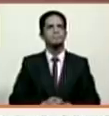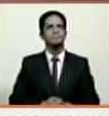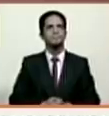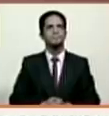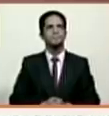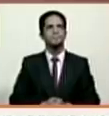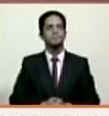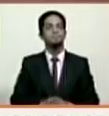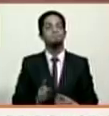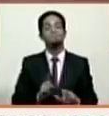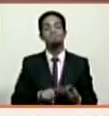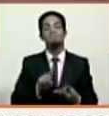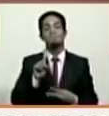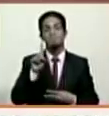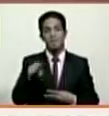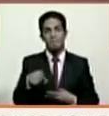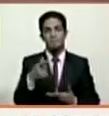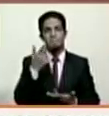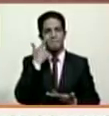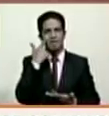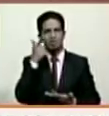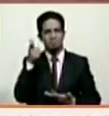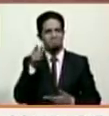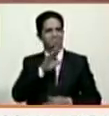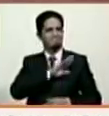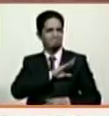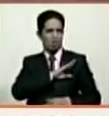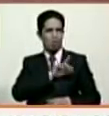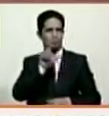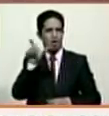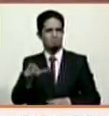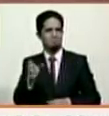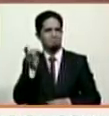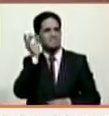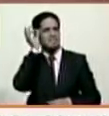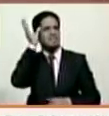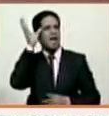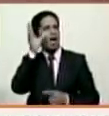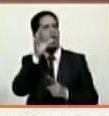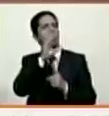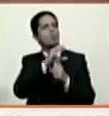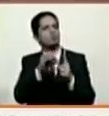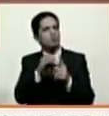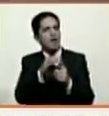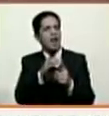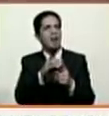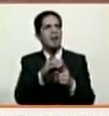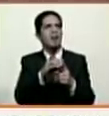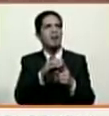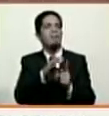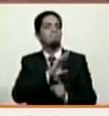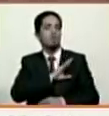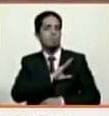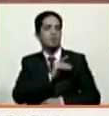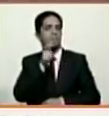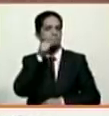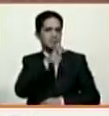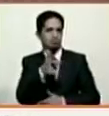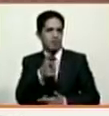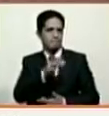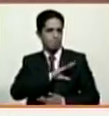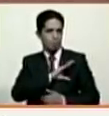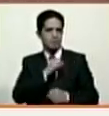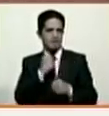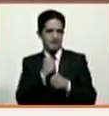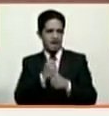vista también de esa hermosa iniciativa cultural, musical, poética, de nuestras cultoras, de nuestros cultores,